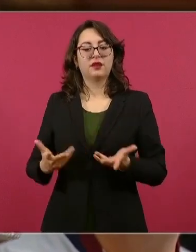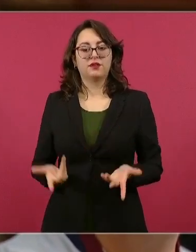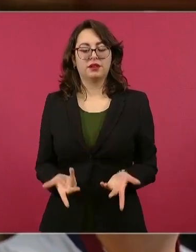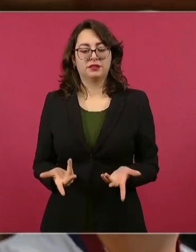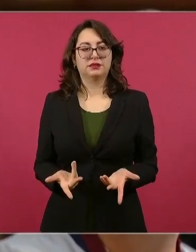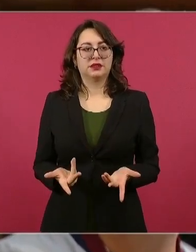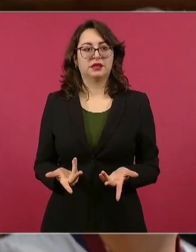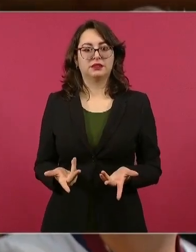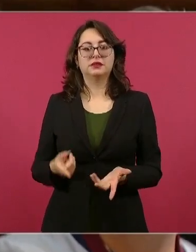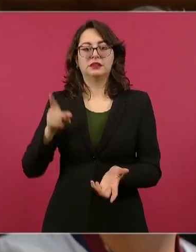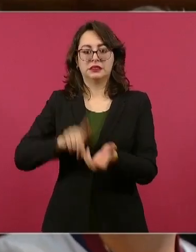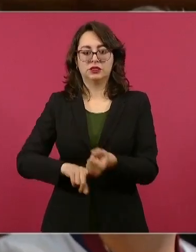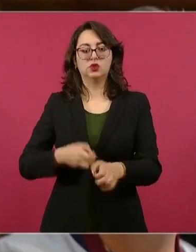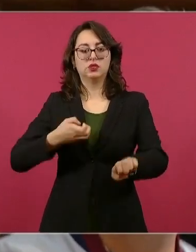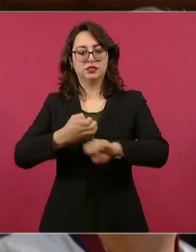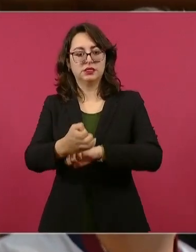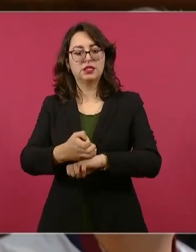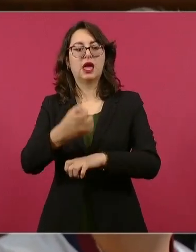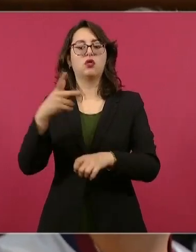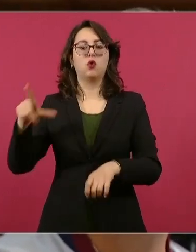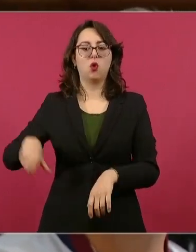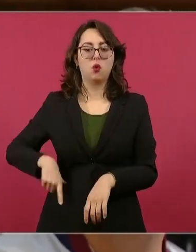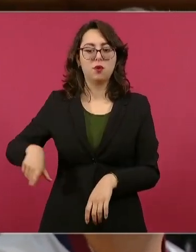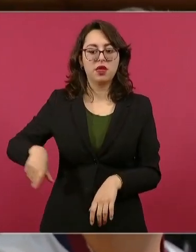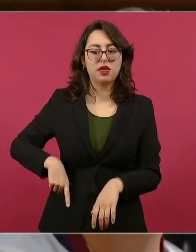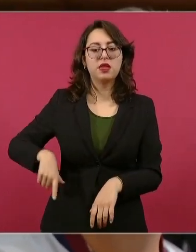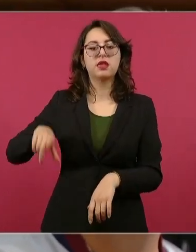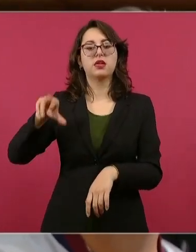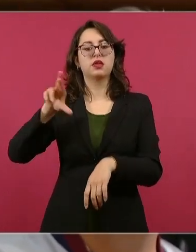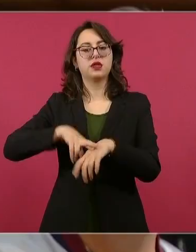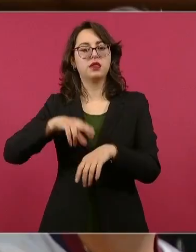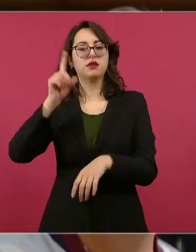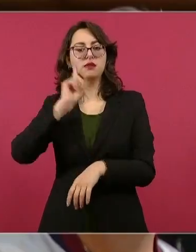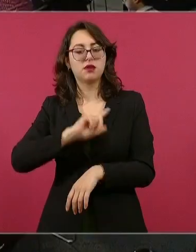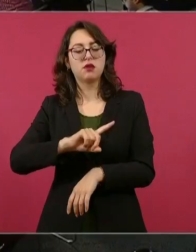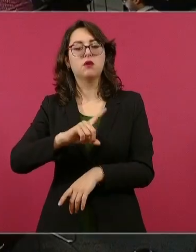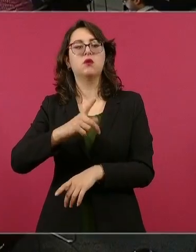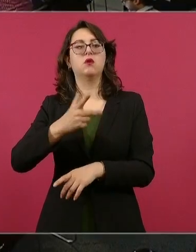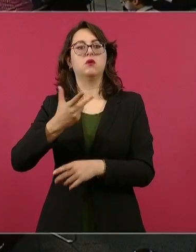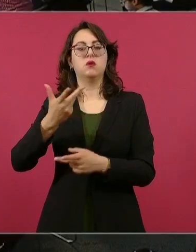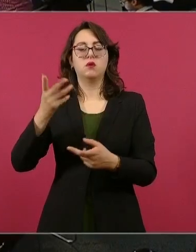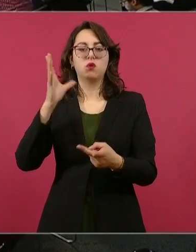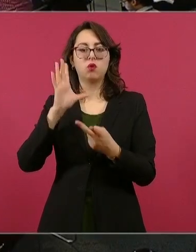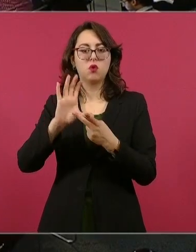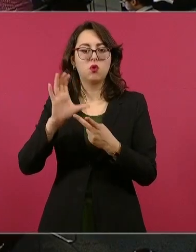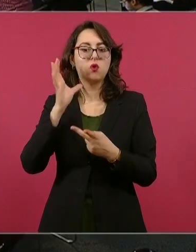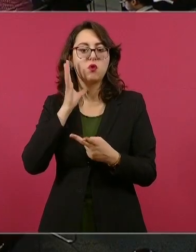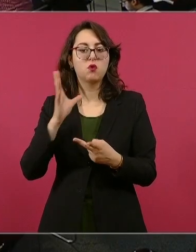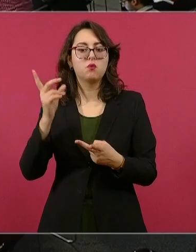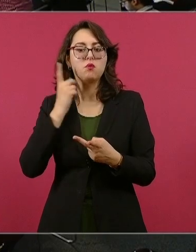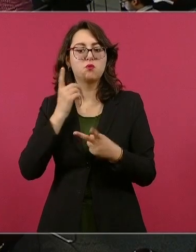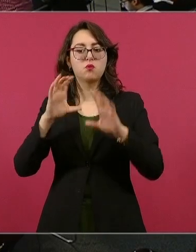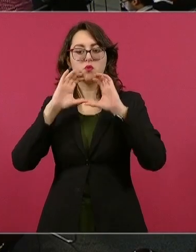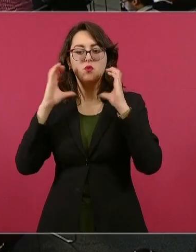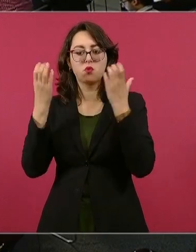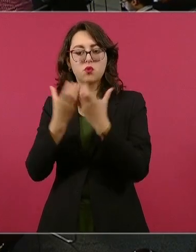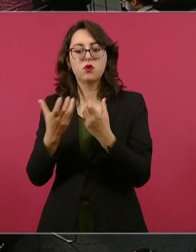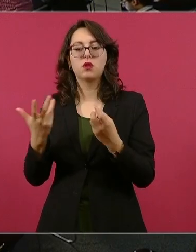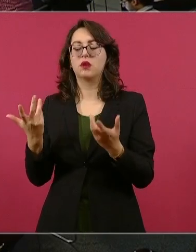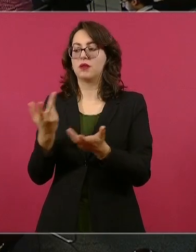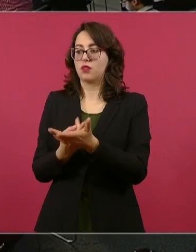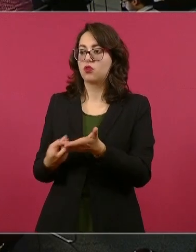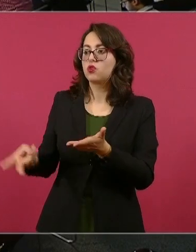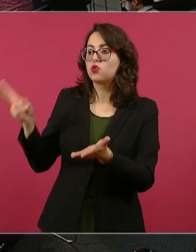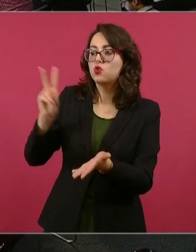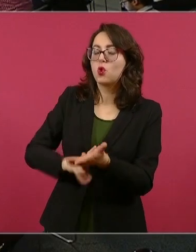este apoyo del gobierno local, en este caso de la gobernadora, y por eso dicen, bueno, pues podemos reforzar